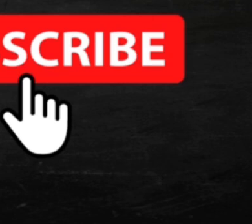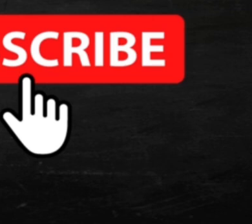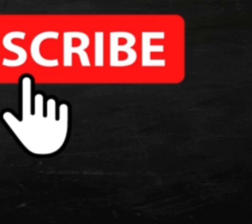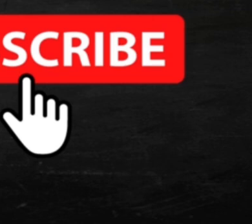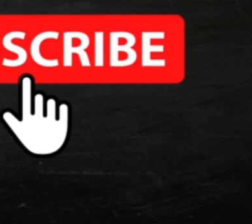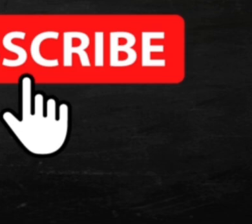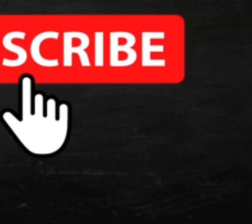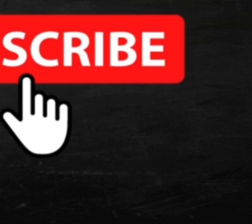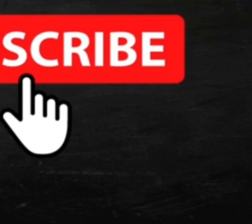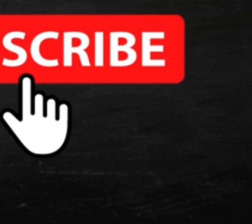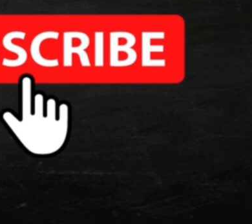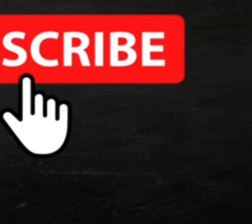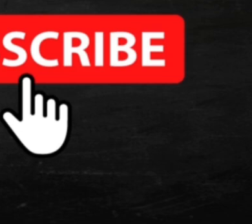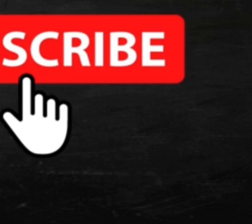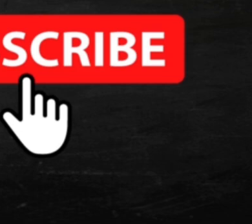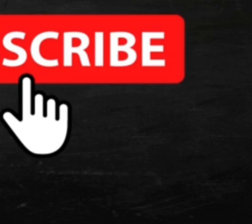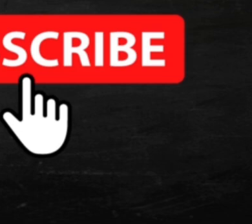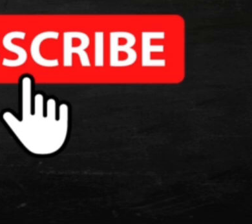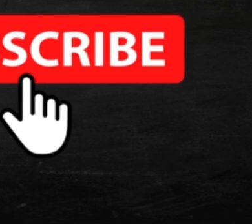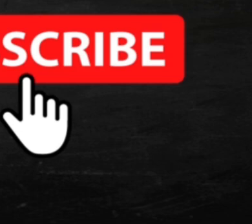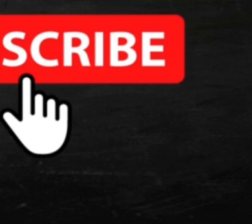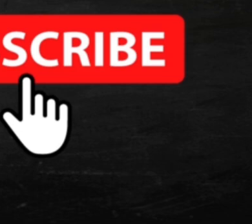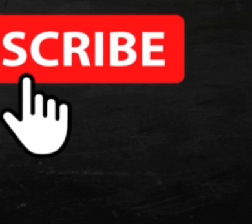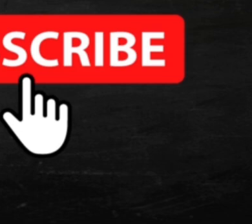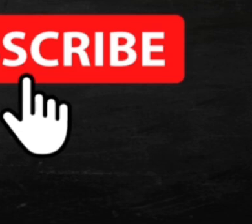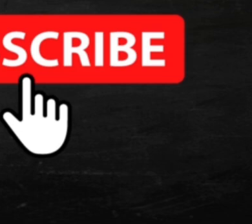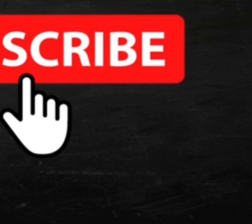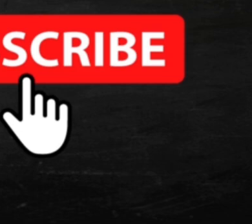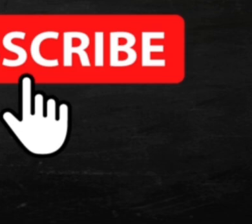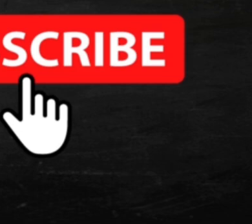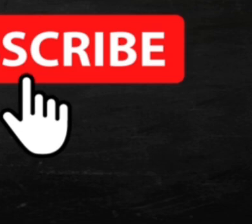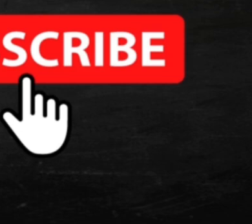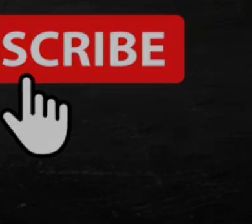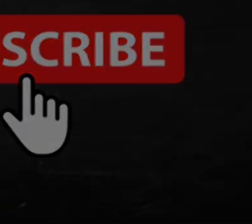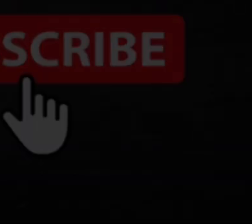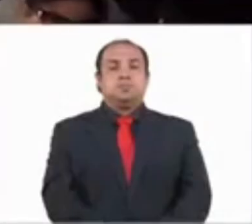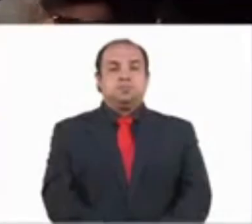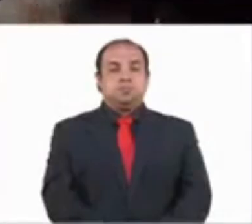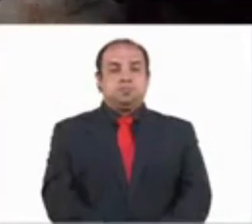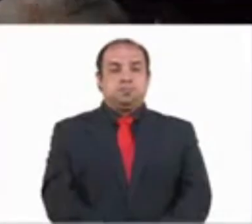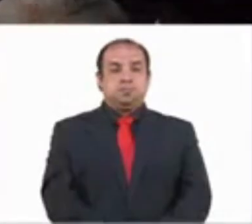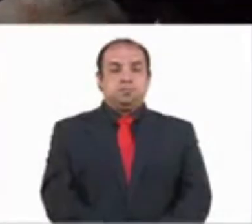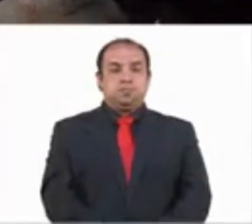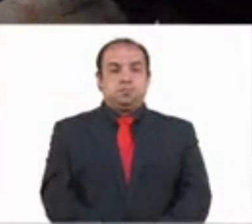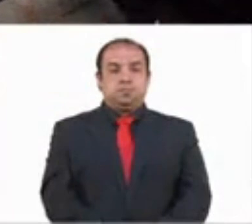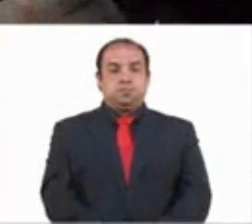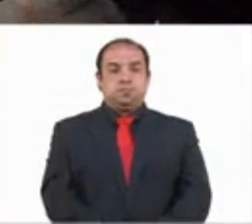6 de enero. Sin más, familia, vamos a escuchar a estas celebridades.